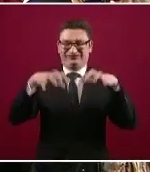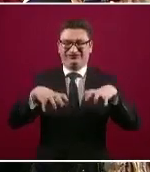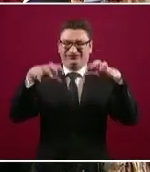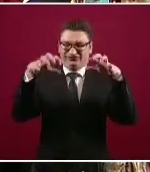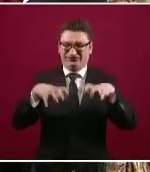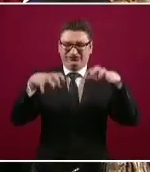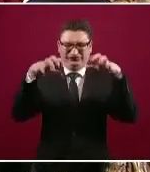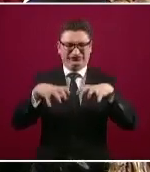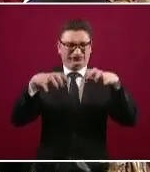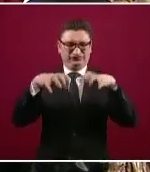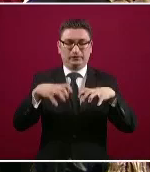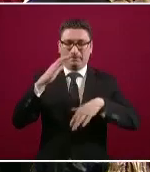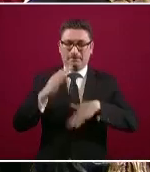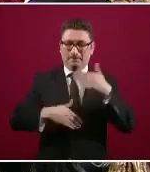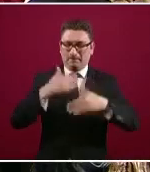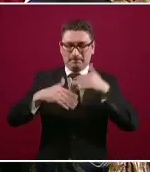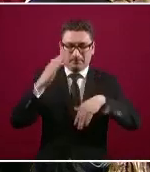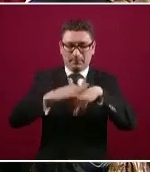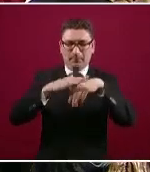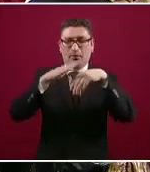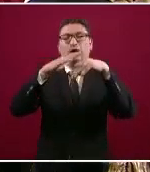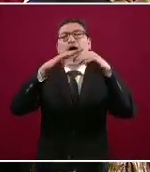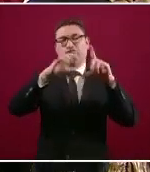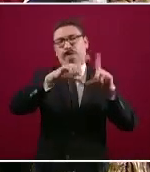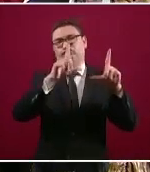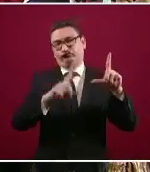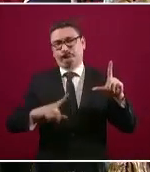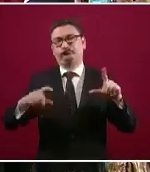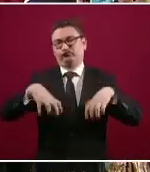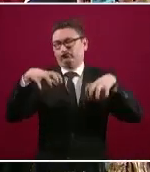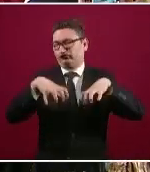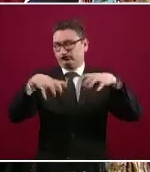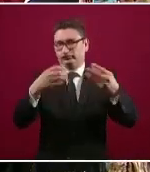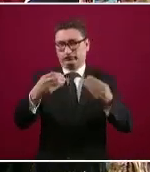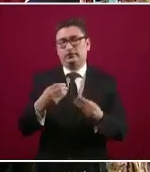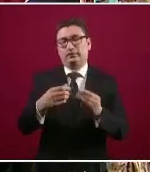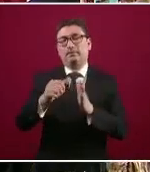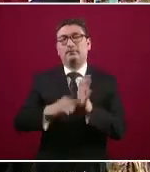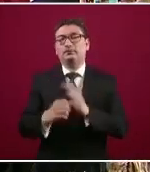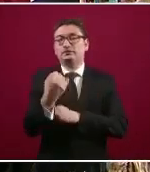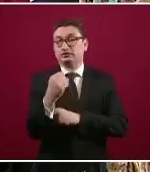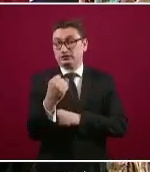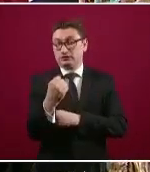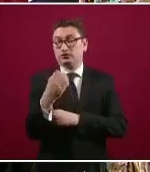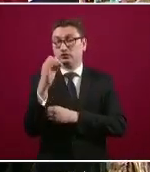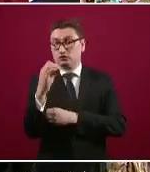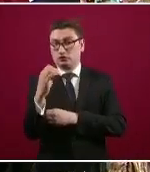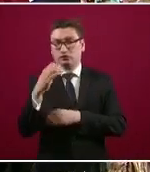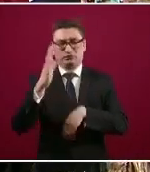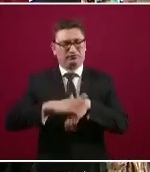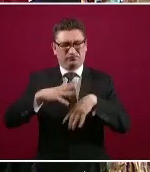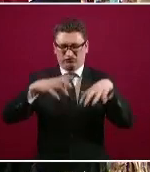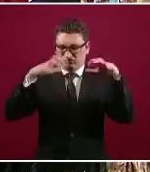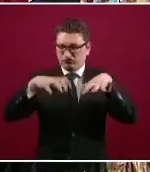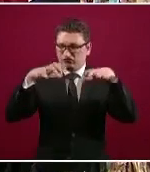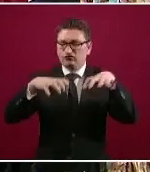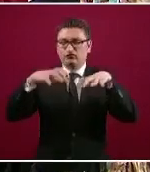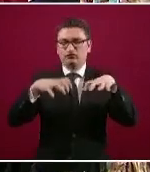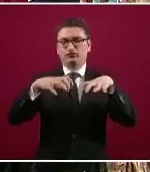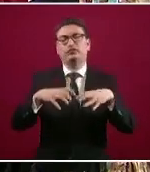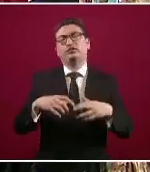nos recuperemos, esperemos tener una recuperación durante los meses de septiembre y octubre para recuperar el déficit